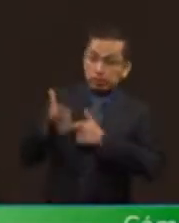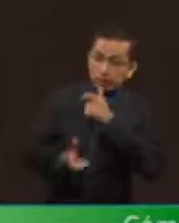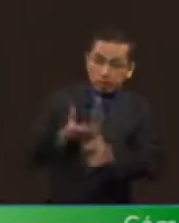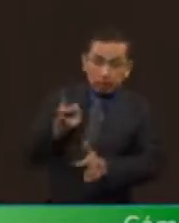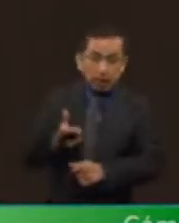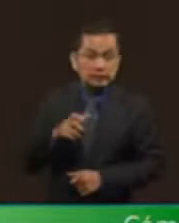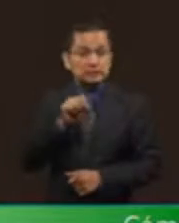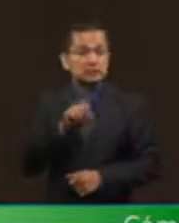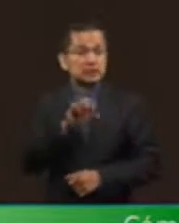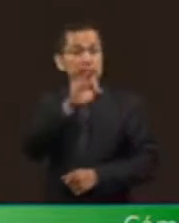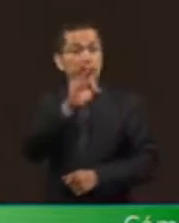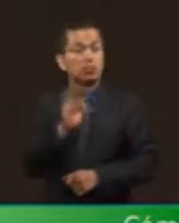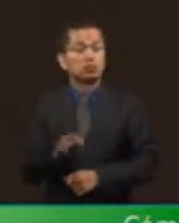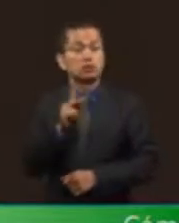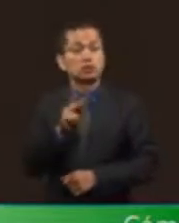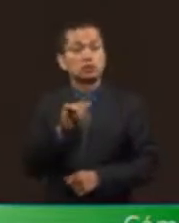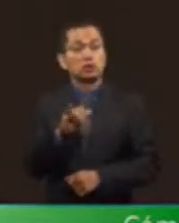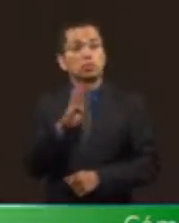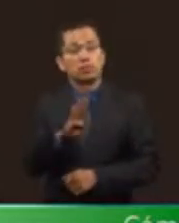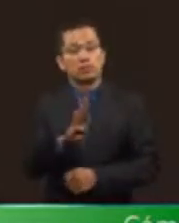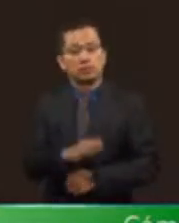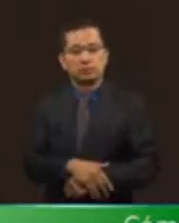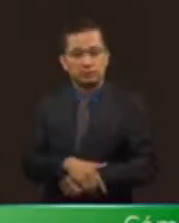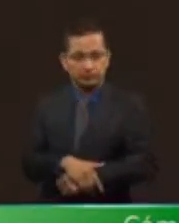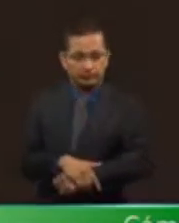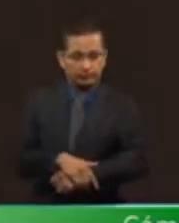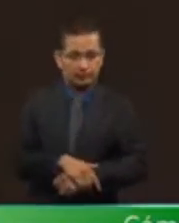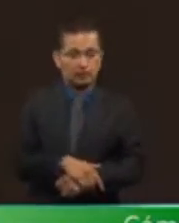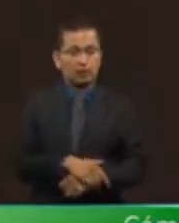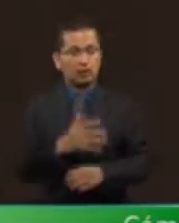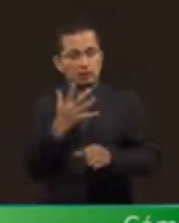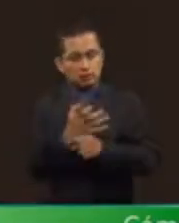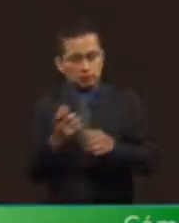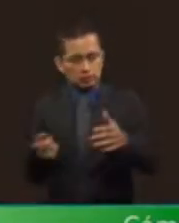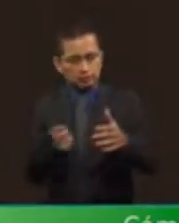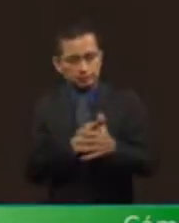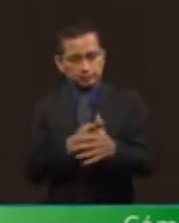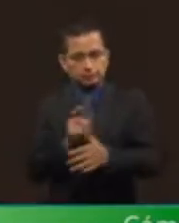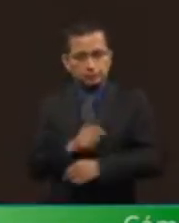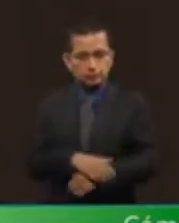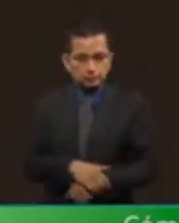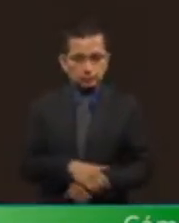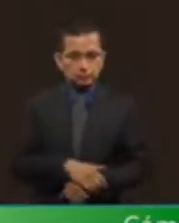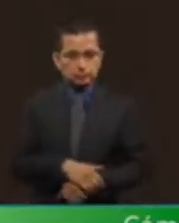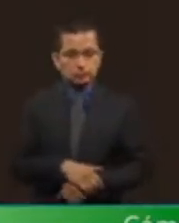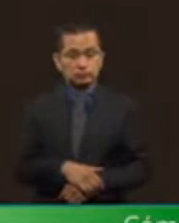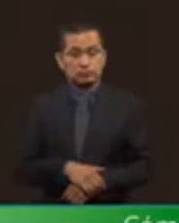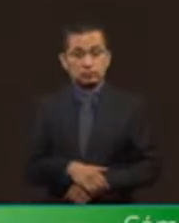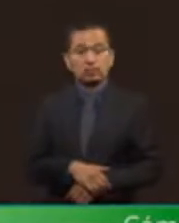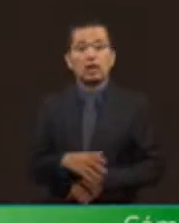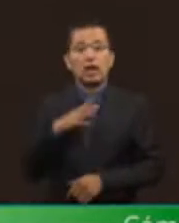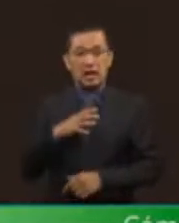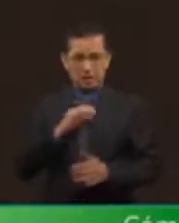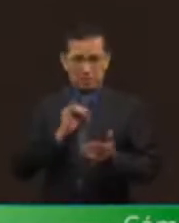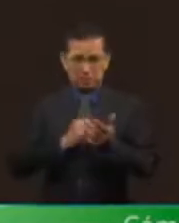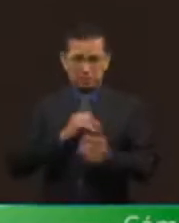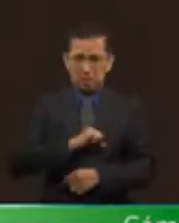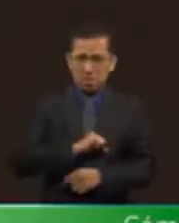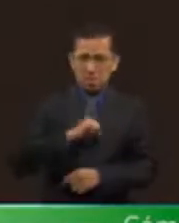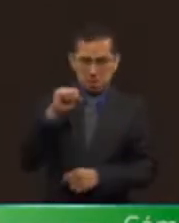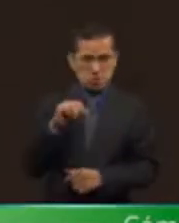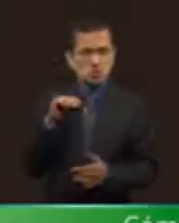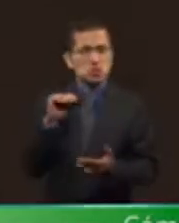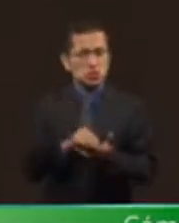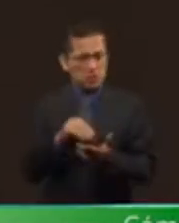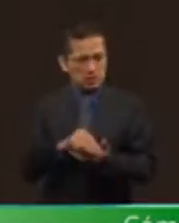del 60% del Producto Interno Bruto. Quinto, hay una presión inflacionaria. La